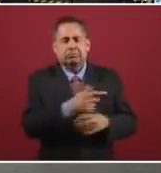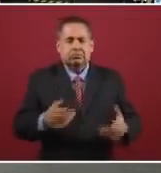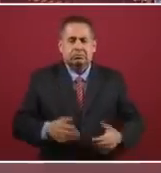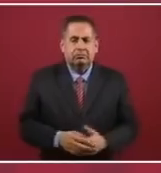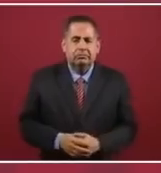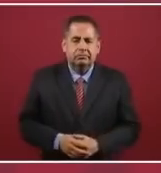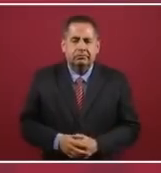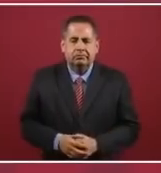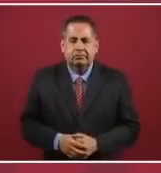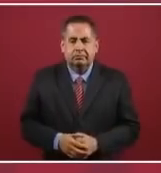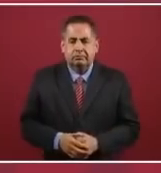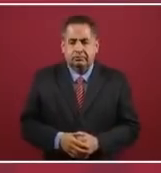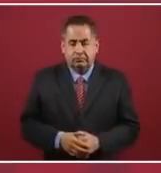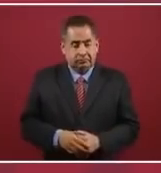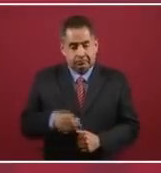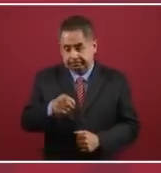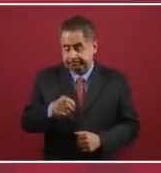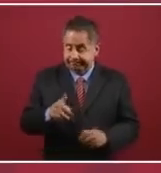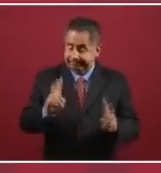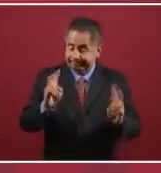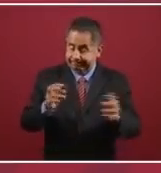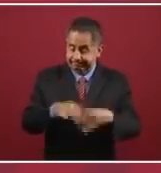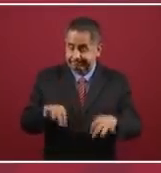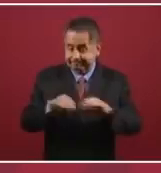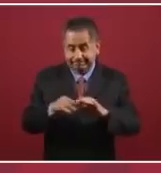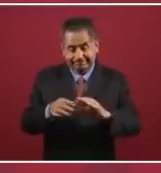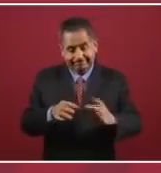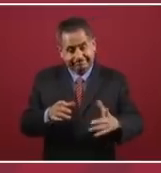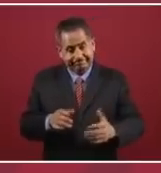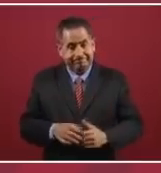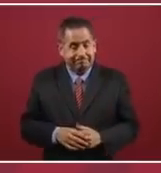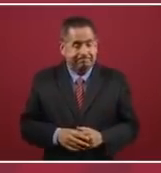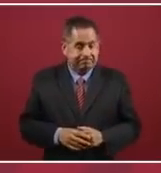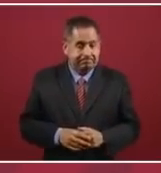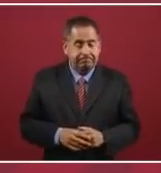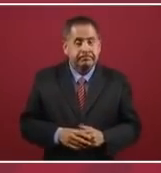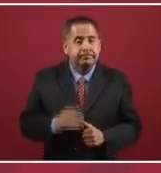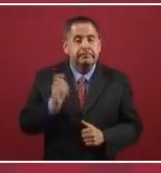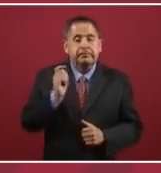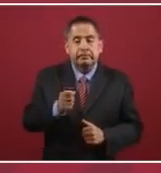Pues es un tema importante que se está